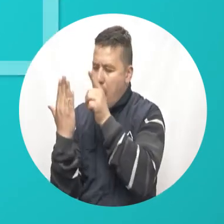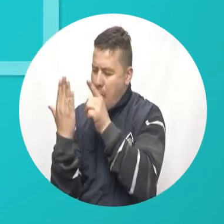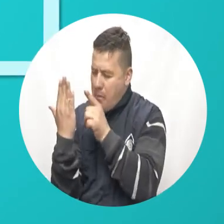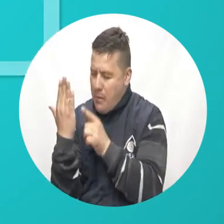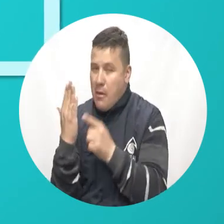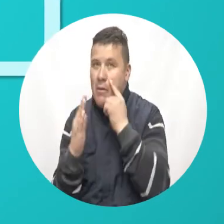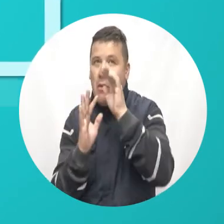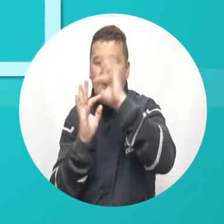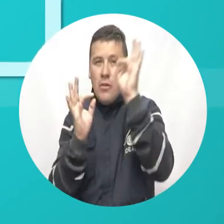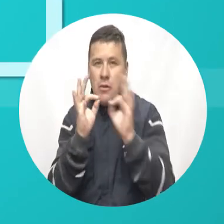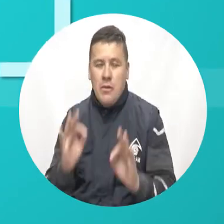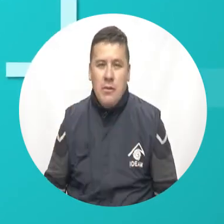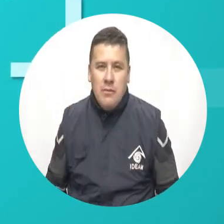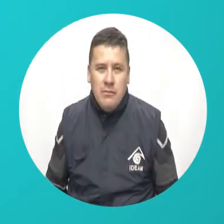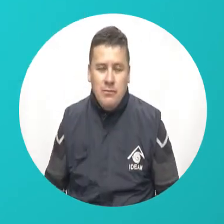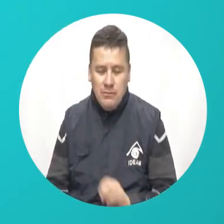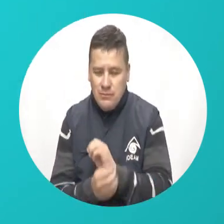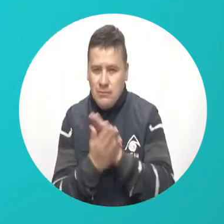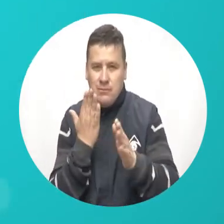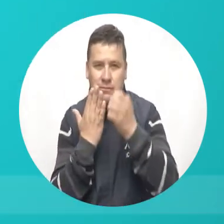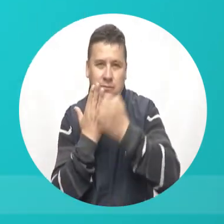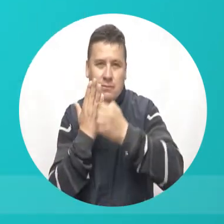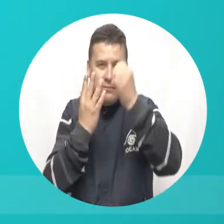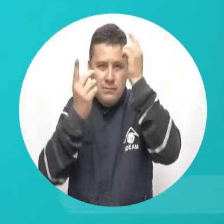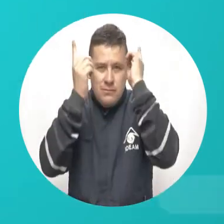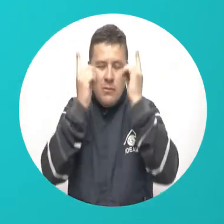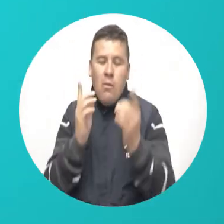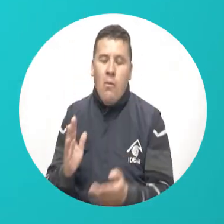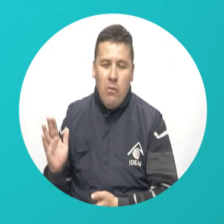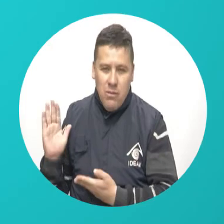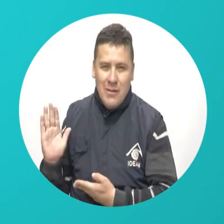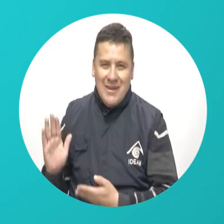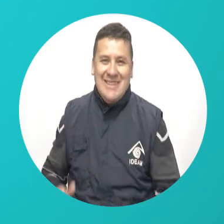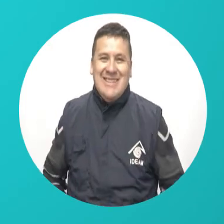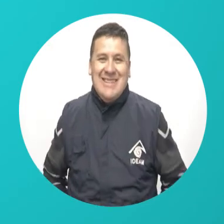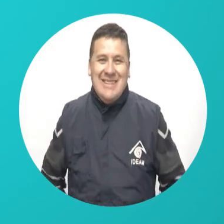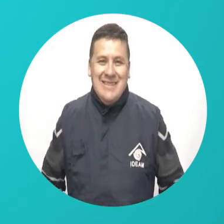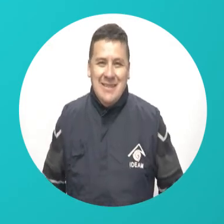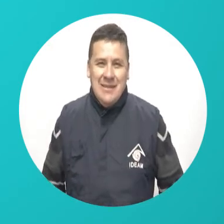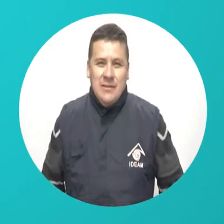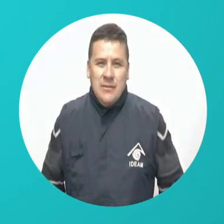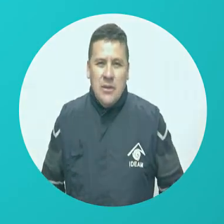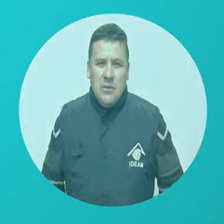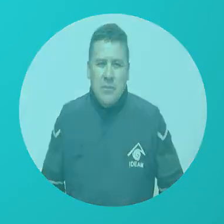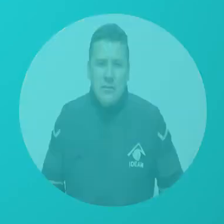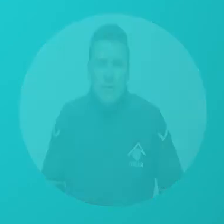pronósticos y alertas a nivel municipal. Disponible gratis para iOS y Android.